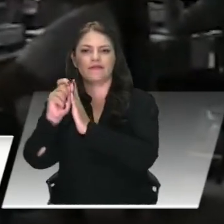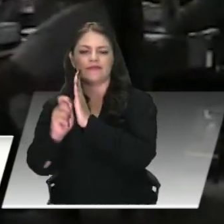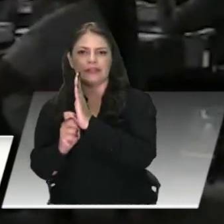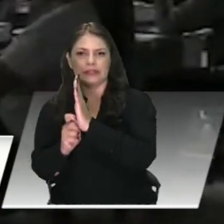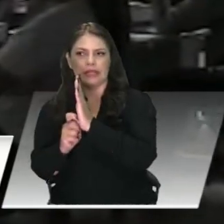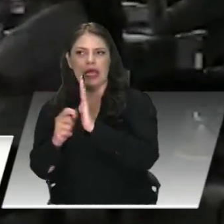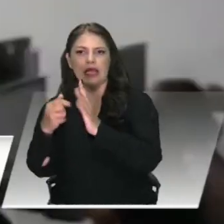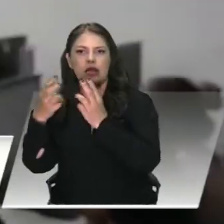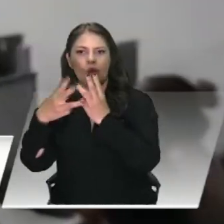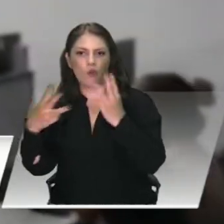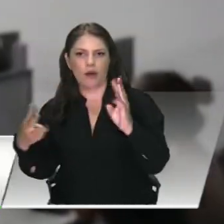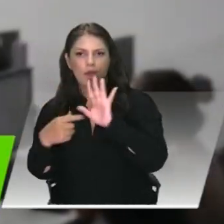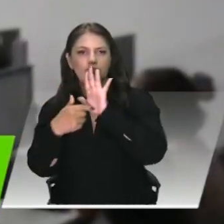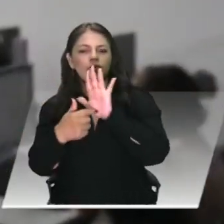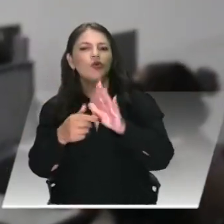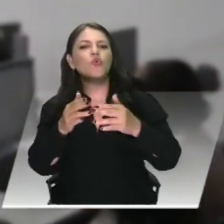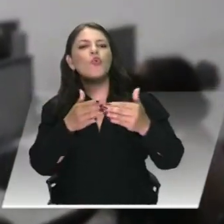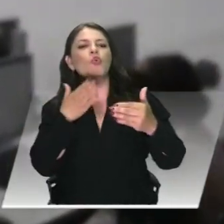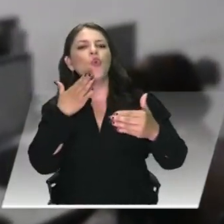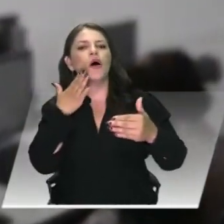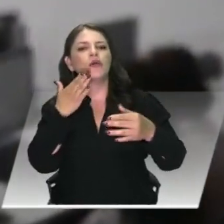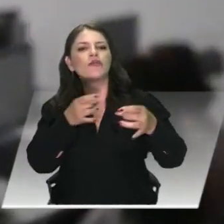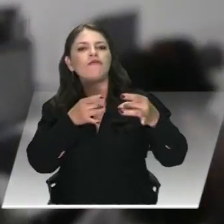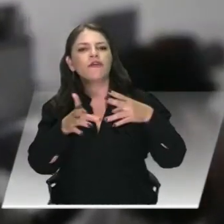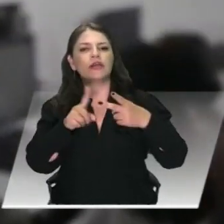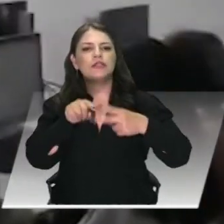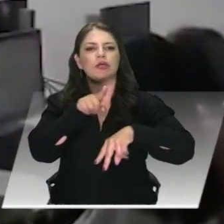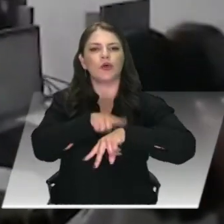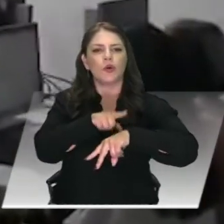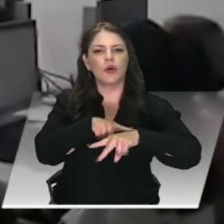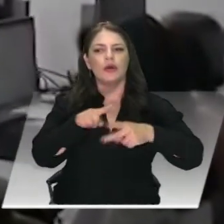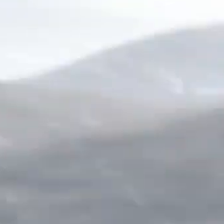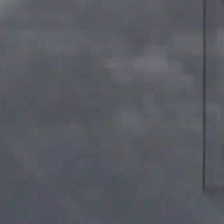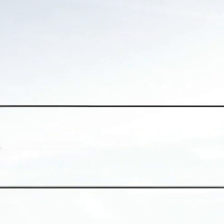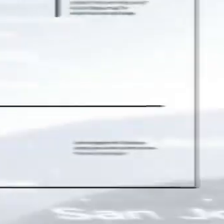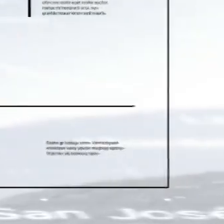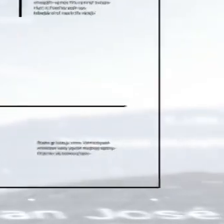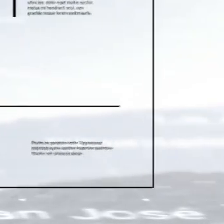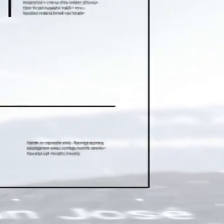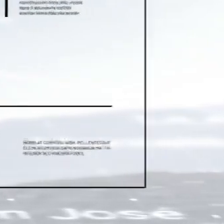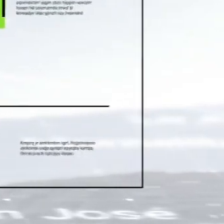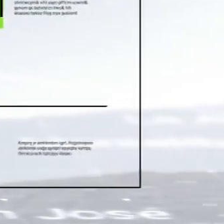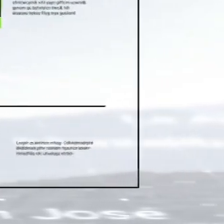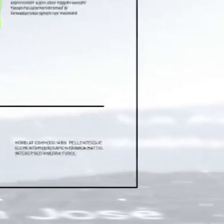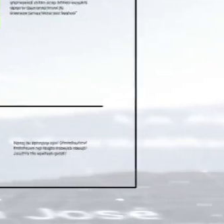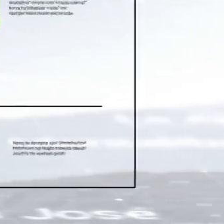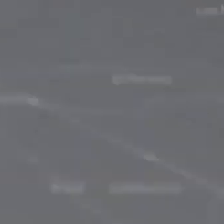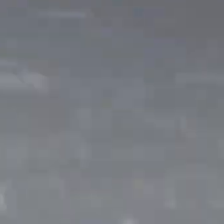condiciones y la programación de la nueva fecha, hora y lugar de aplicación de la prueba.